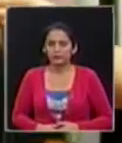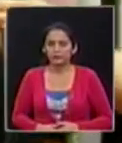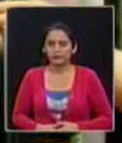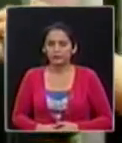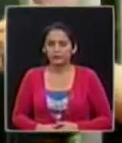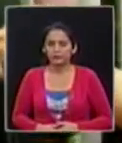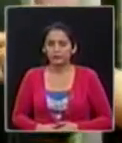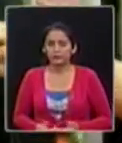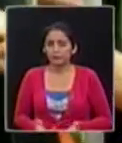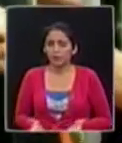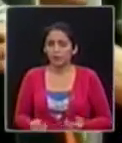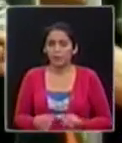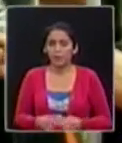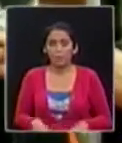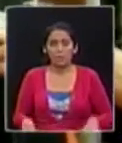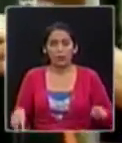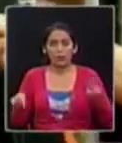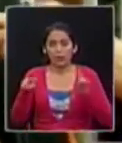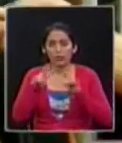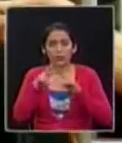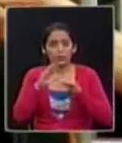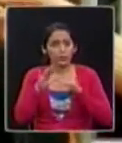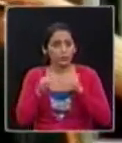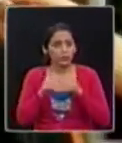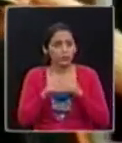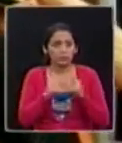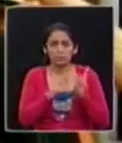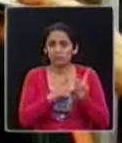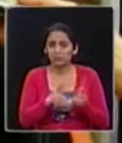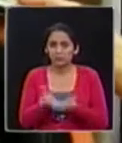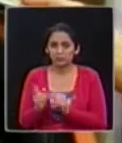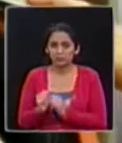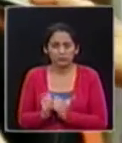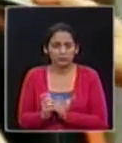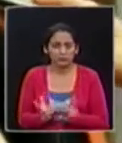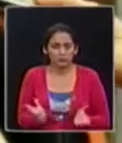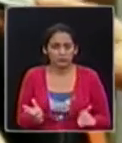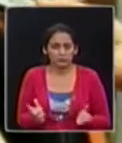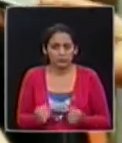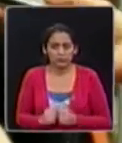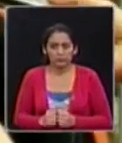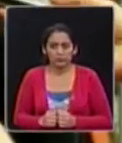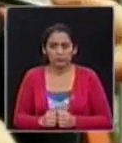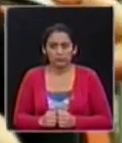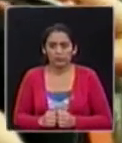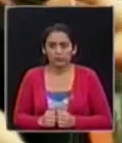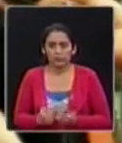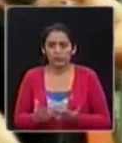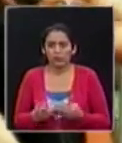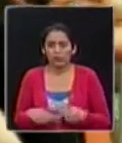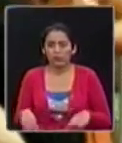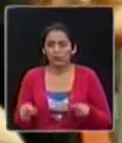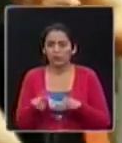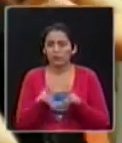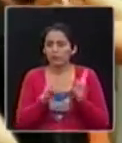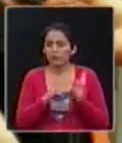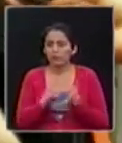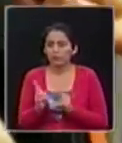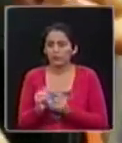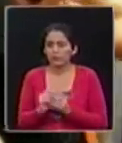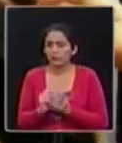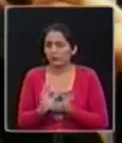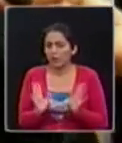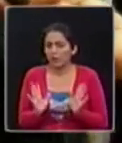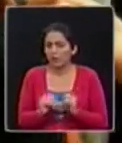afectados porque como ya los productos tienen el IVA incluido, antes el precio siempre fue el mismo, sino que antes se desglosaba para el